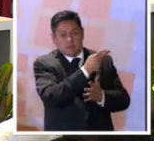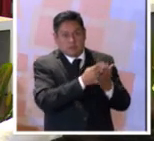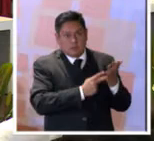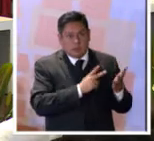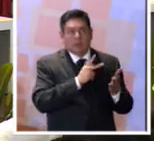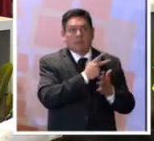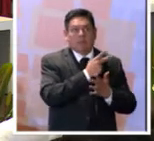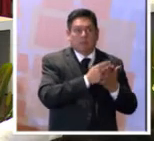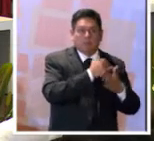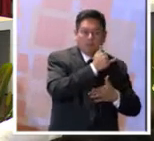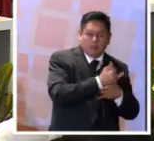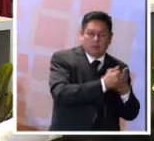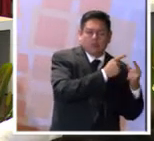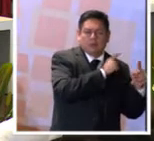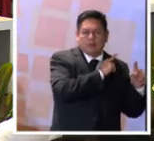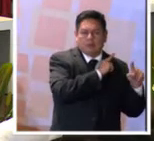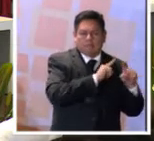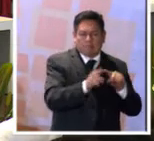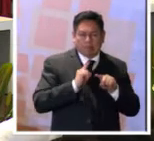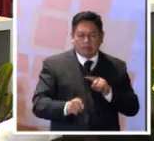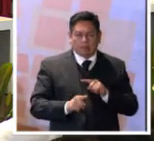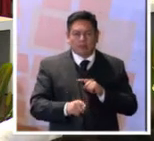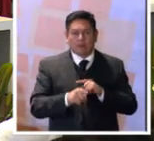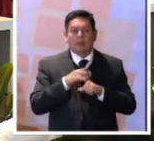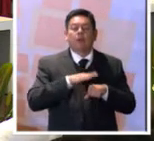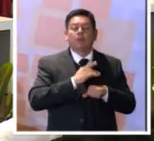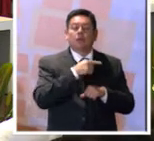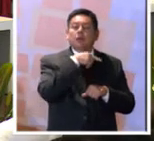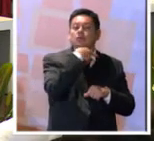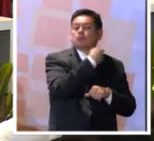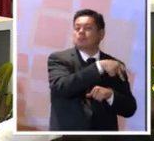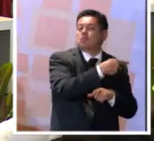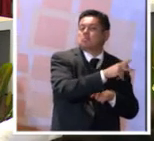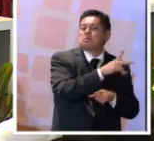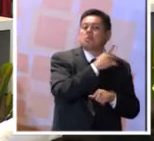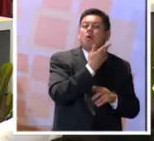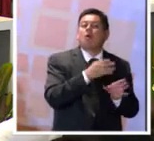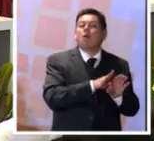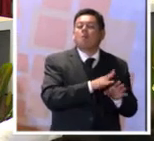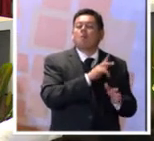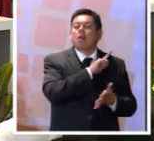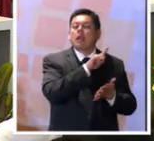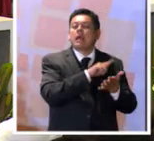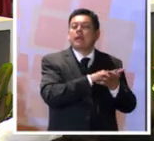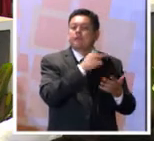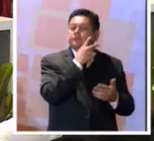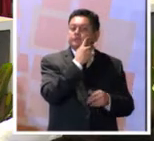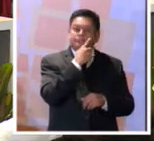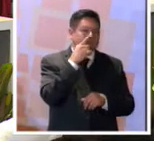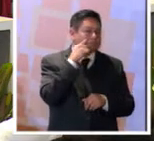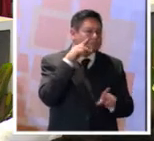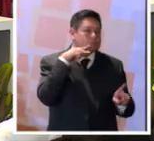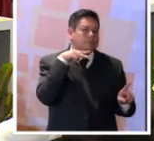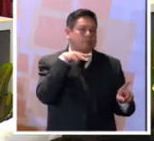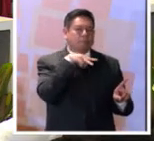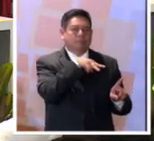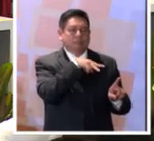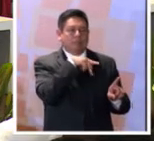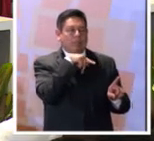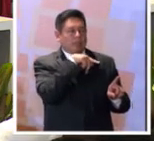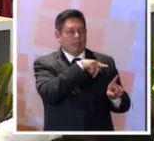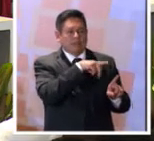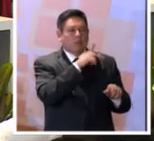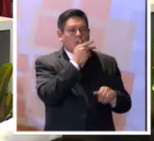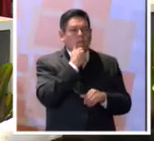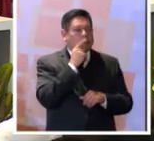términos de la interpretación normativa, particularmente en los casos de Coahuila, para permitir